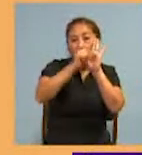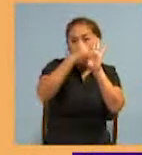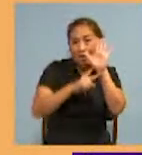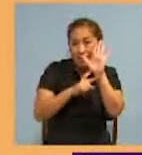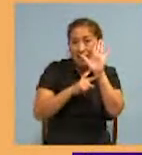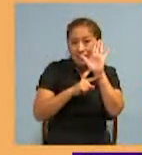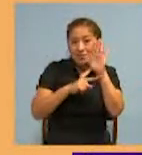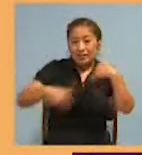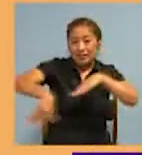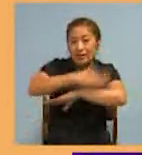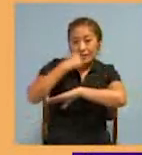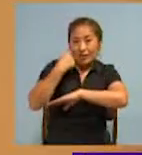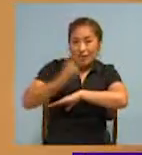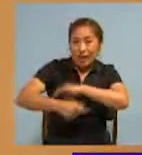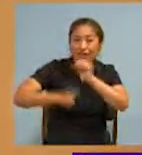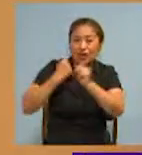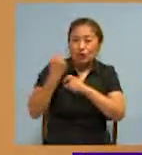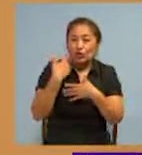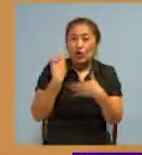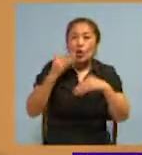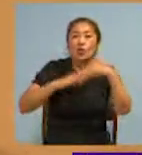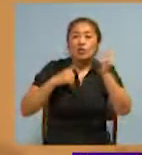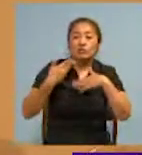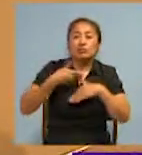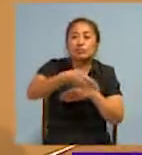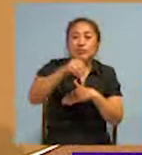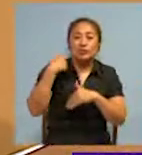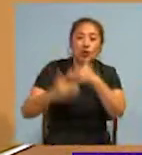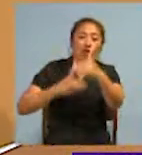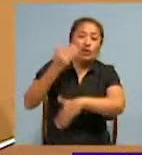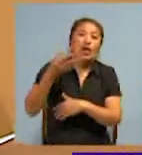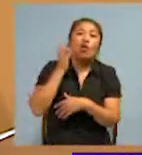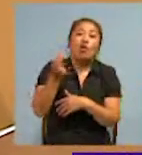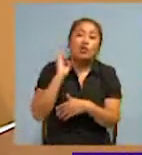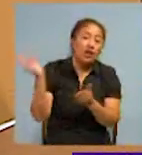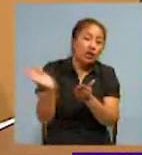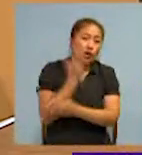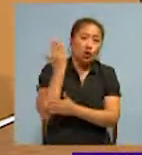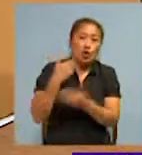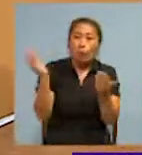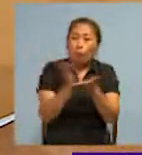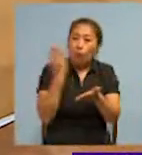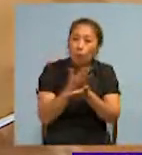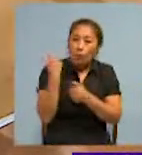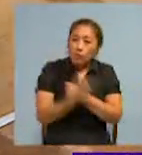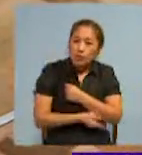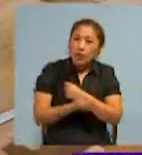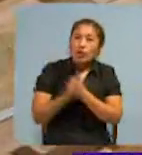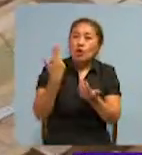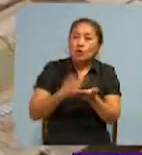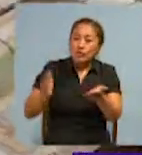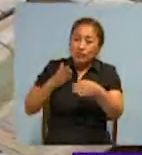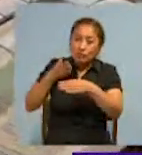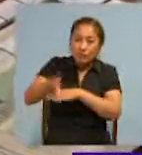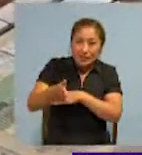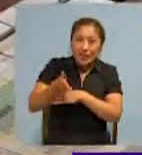de vialidad esta obra que podemos encarar como subcontratista nos obliga a que todo el producido de esta obra sea reinvertido en la